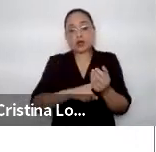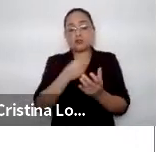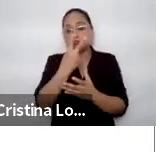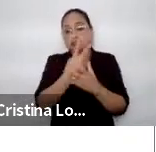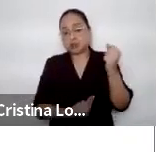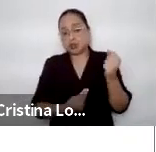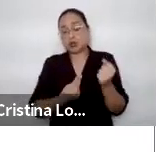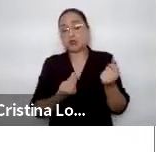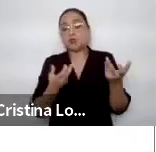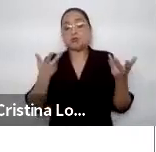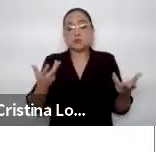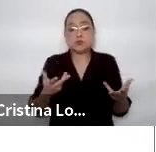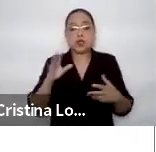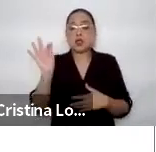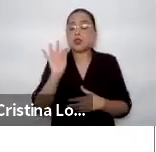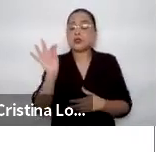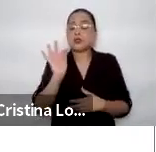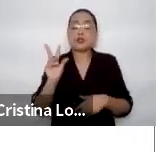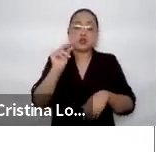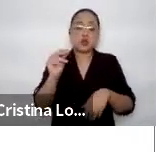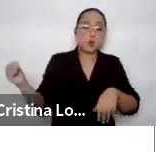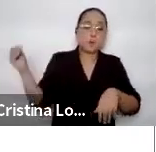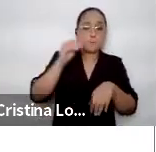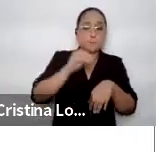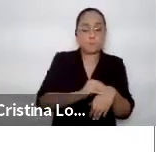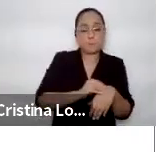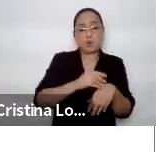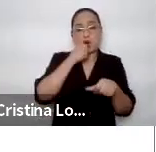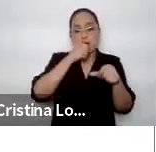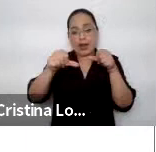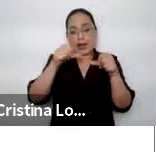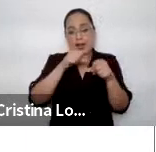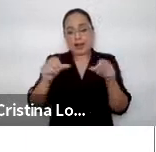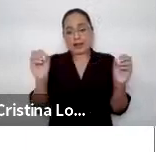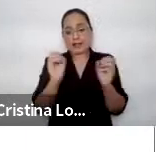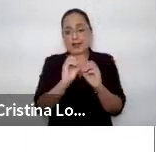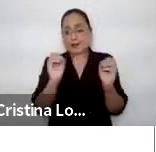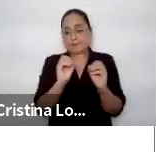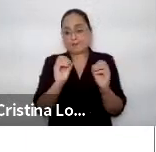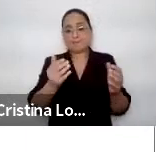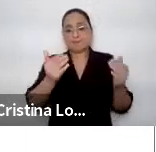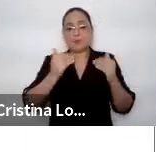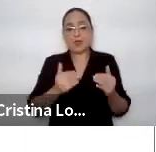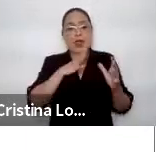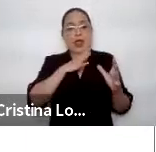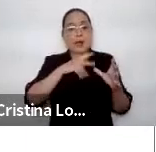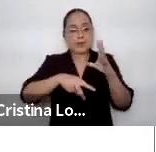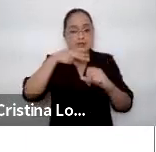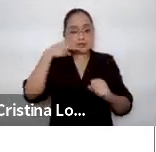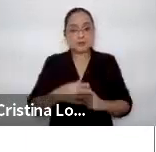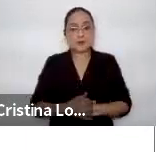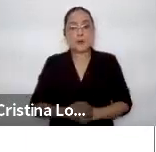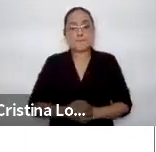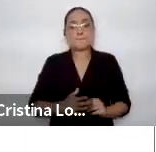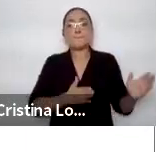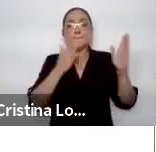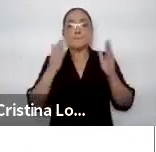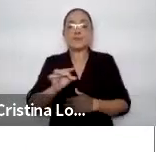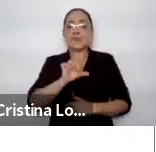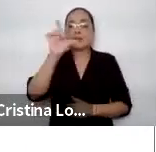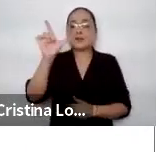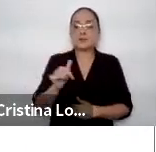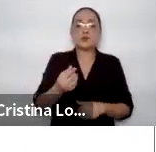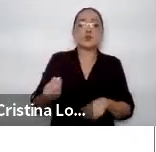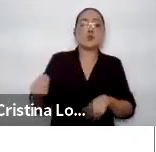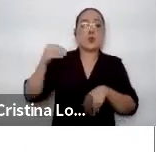mixtos, entonces no tendrán letra alguna en este espacio, estará en blanco. A continuación viene el